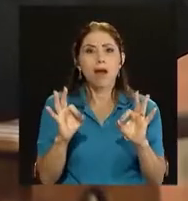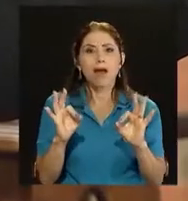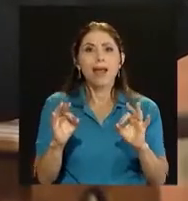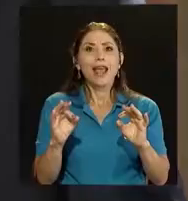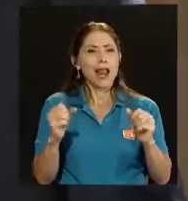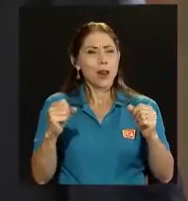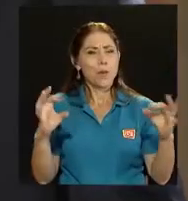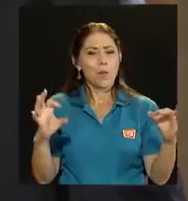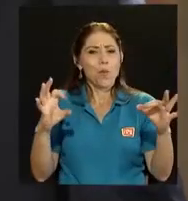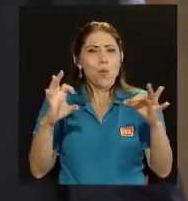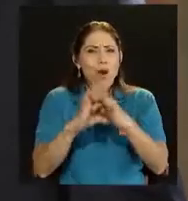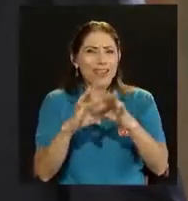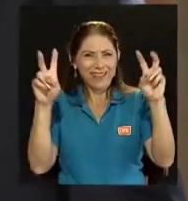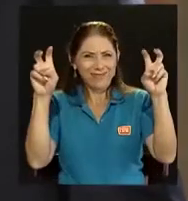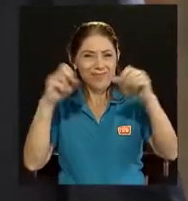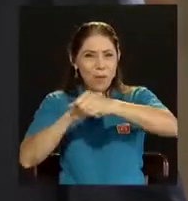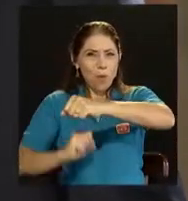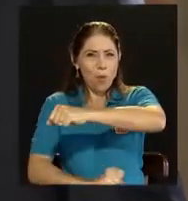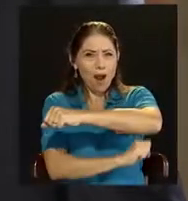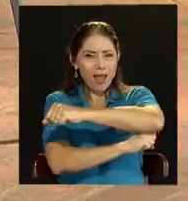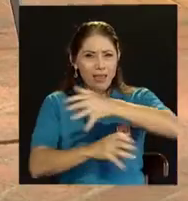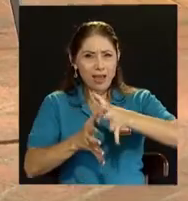Unidas, naturalmente.